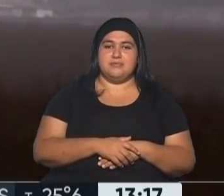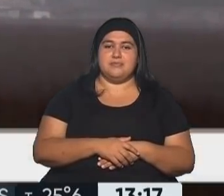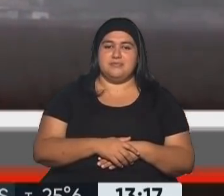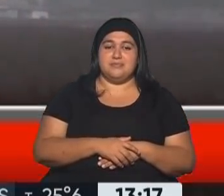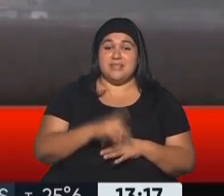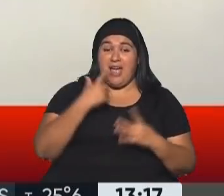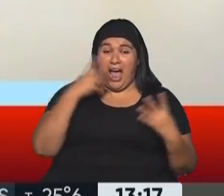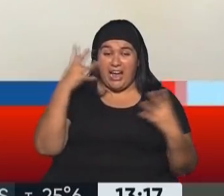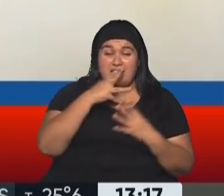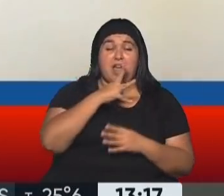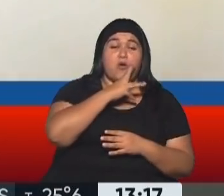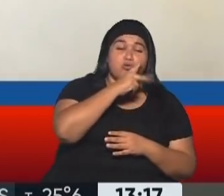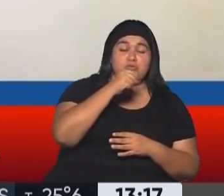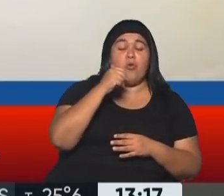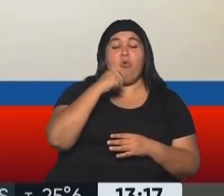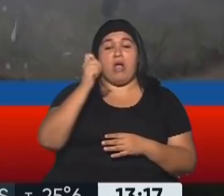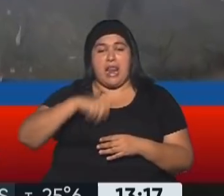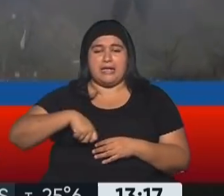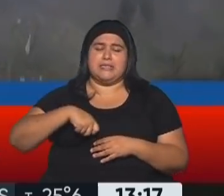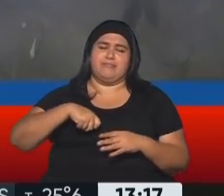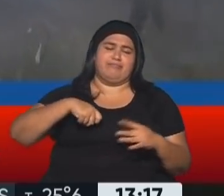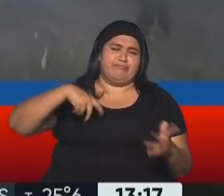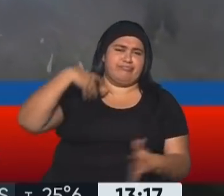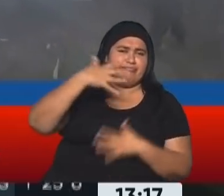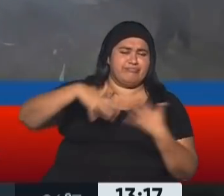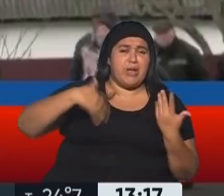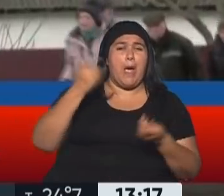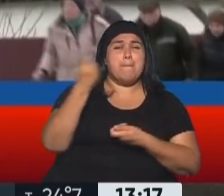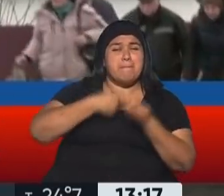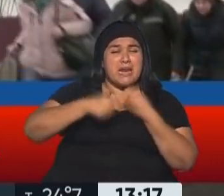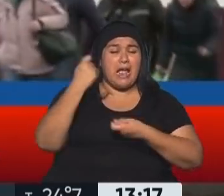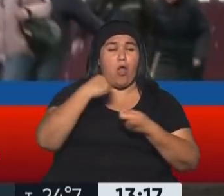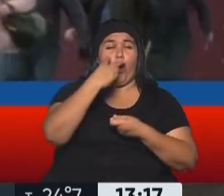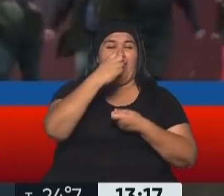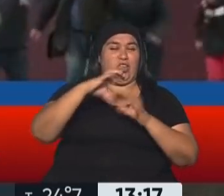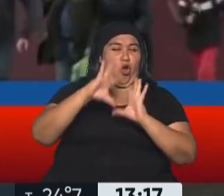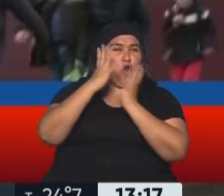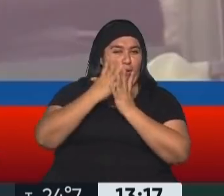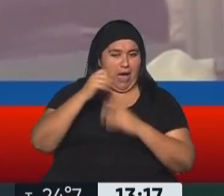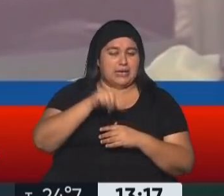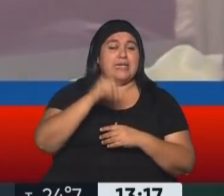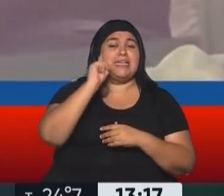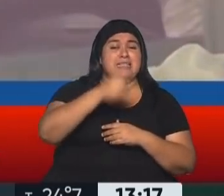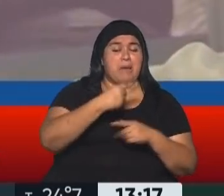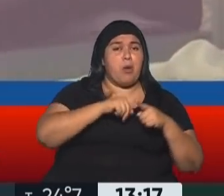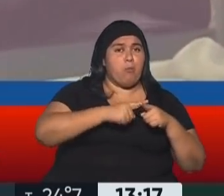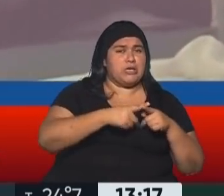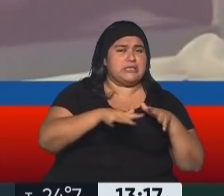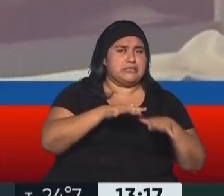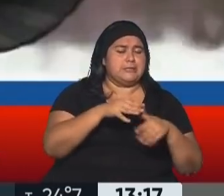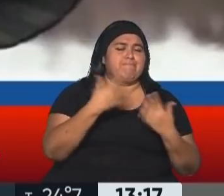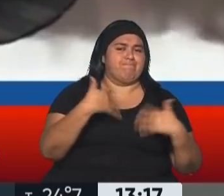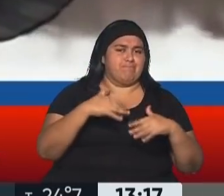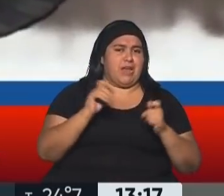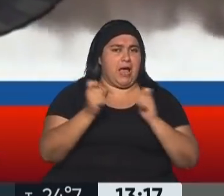La guerra Rusia-Ucrania está produciendo cambios profundos en el mercado energético global y en las relaciones geopolíticas que lo determinan.